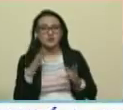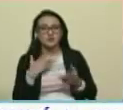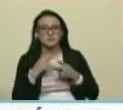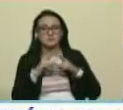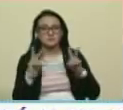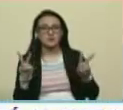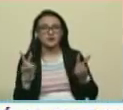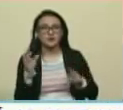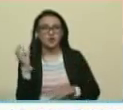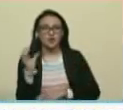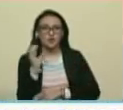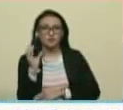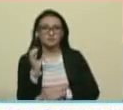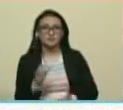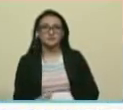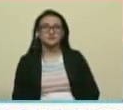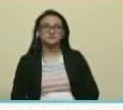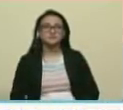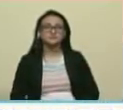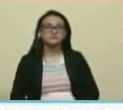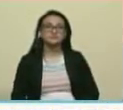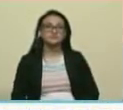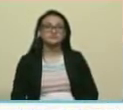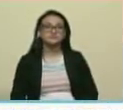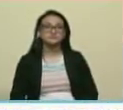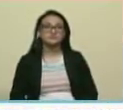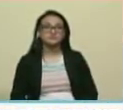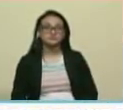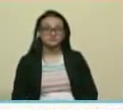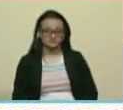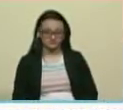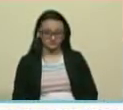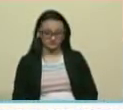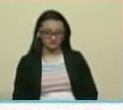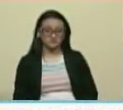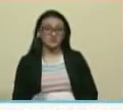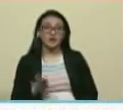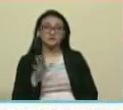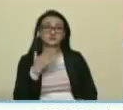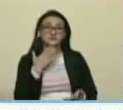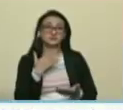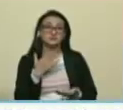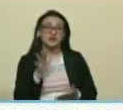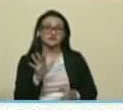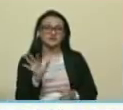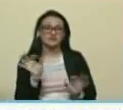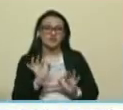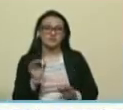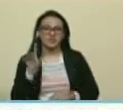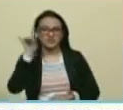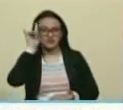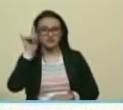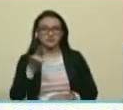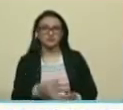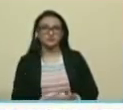paz en Colombia. Porque, bueno, así agradece el diablo. Después de que